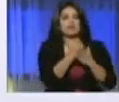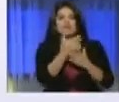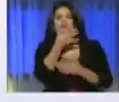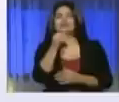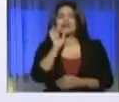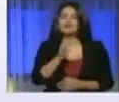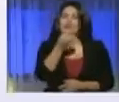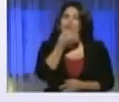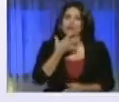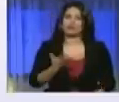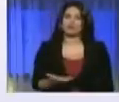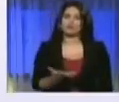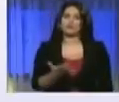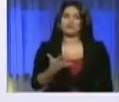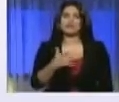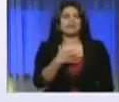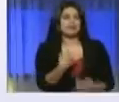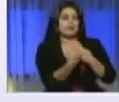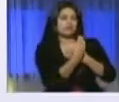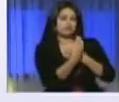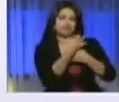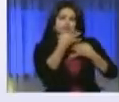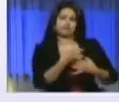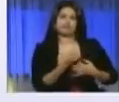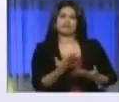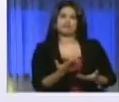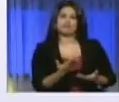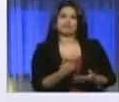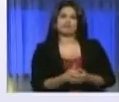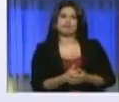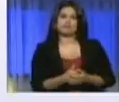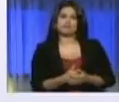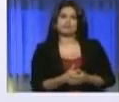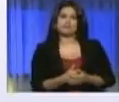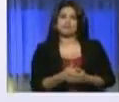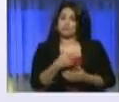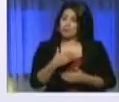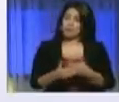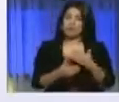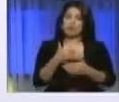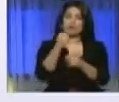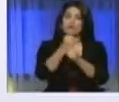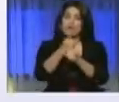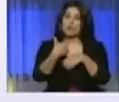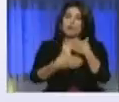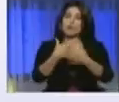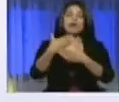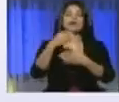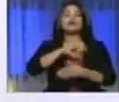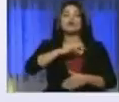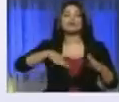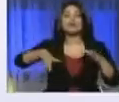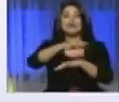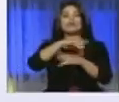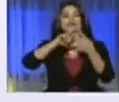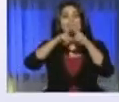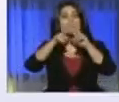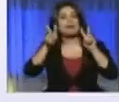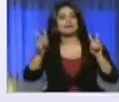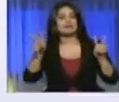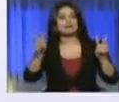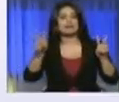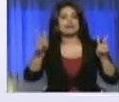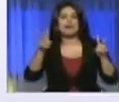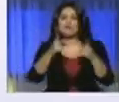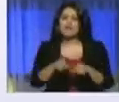y se sienta protegido mientras avanzamos en una sociedad de paz, de valores